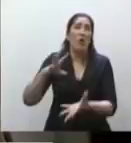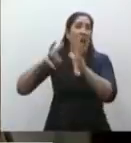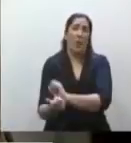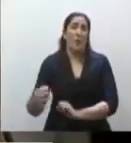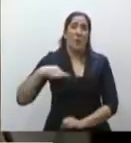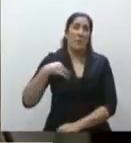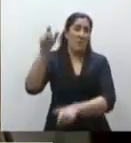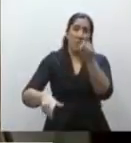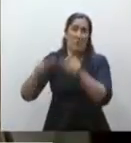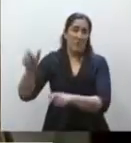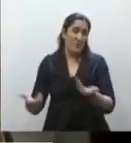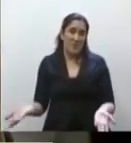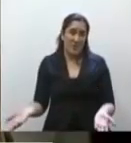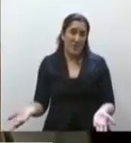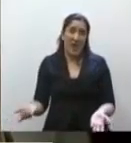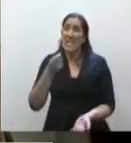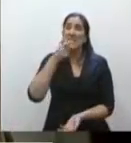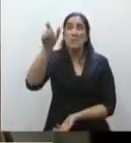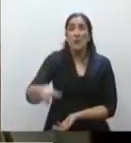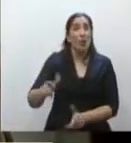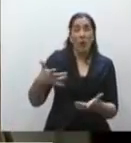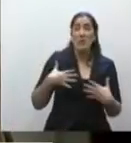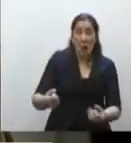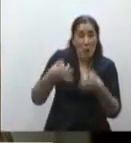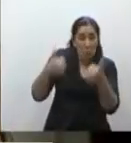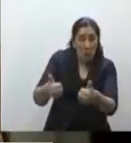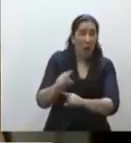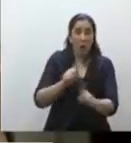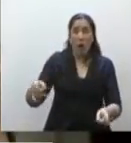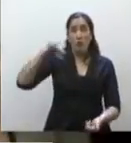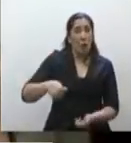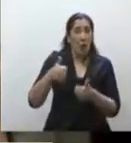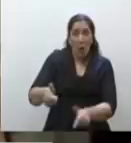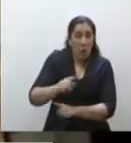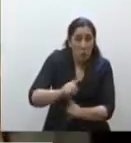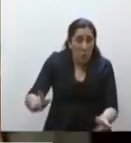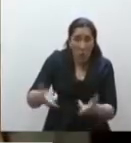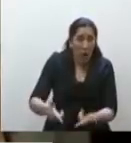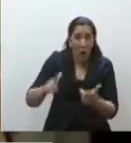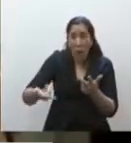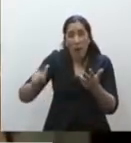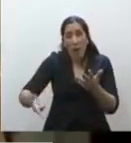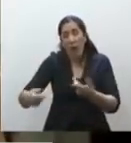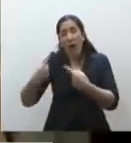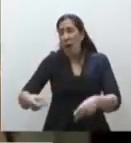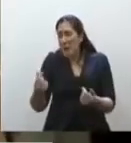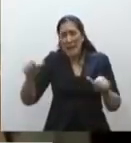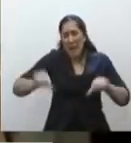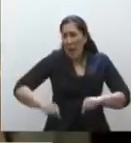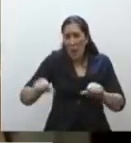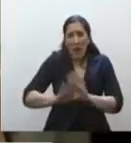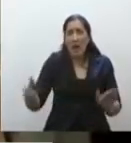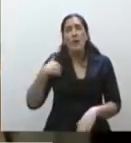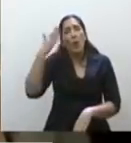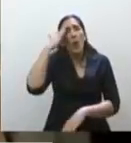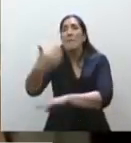vida a la gente también. Cuando no tiene buena salud, cuando no tiene buen salario, cuando no tiene buen trabajo, cuando no le alcanza la guita, cuando están